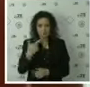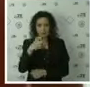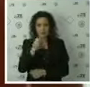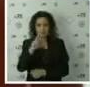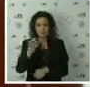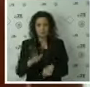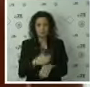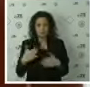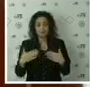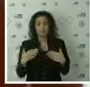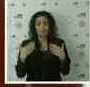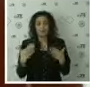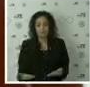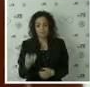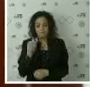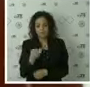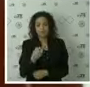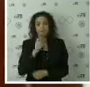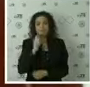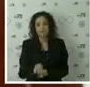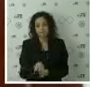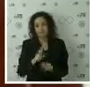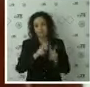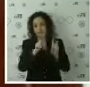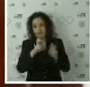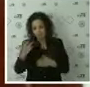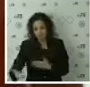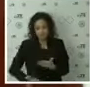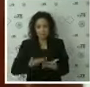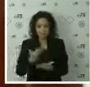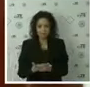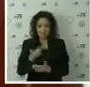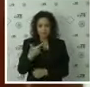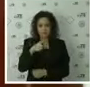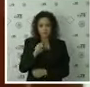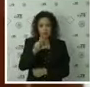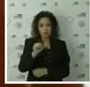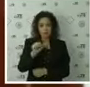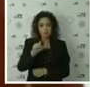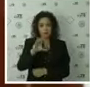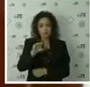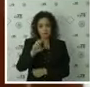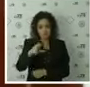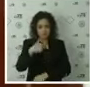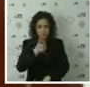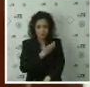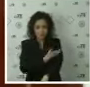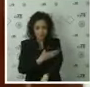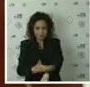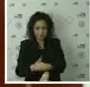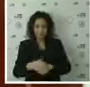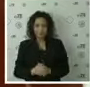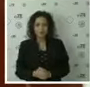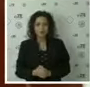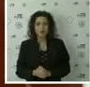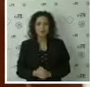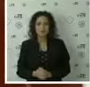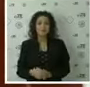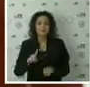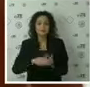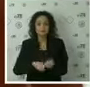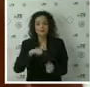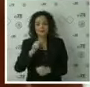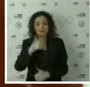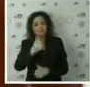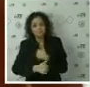confiar en este tipo de proyectos, mi querida Gloria Alcocer, compañera. Dicen de batallas, pero la verdad es que no son tantas batallas porque las hacemos con